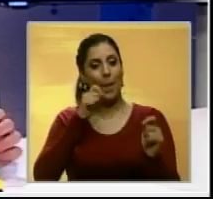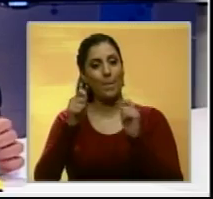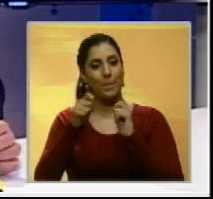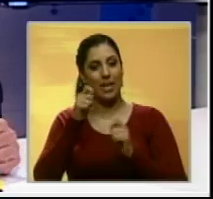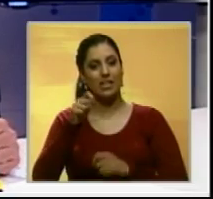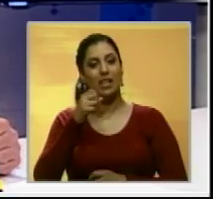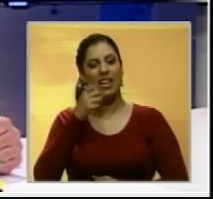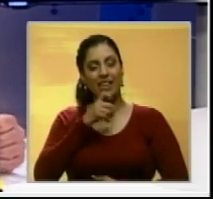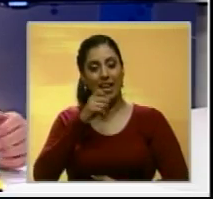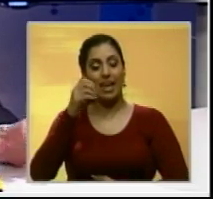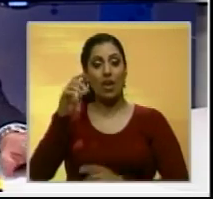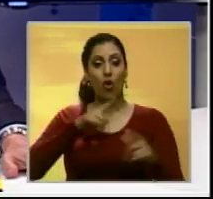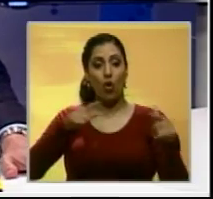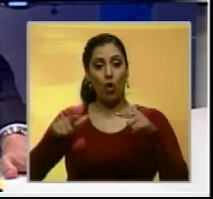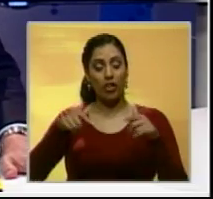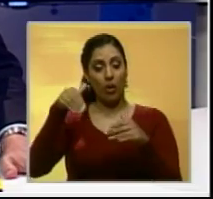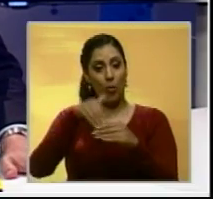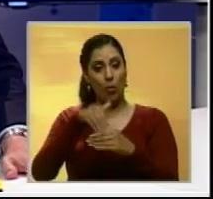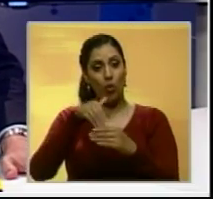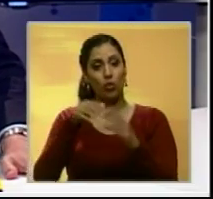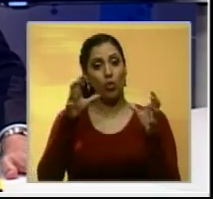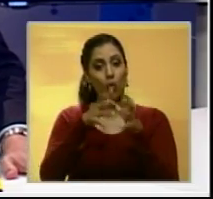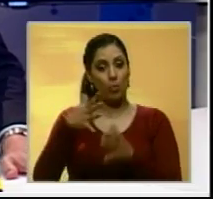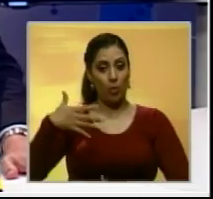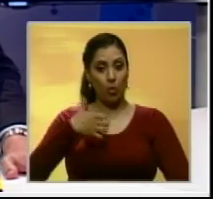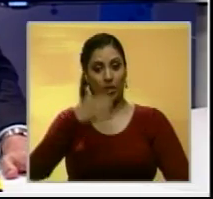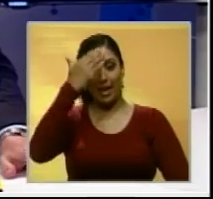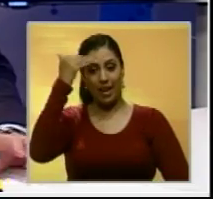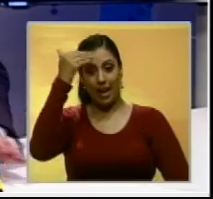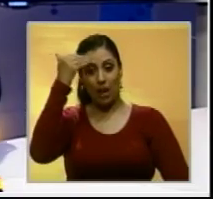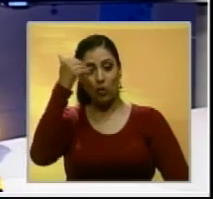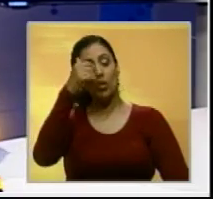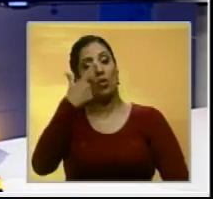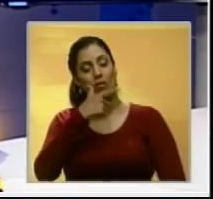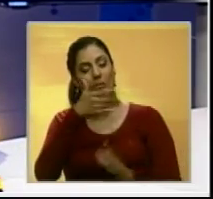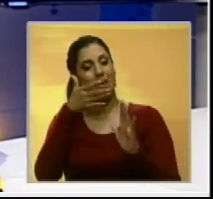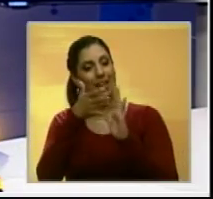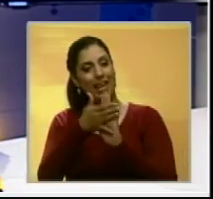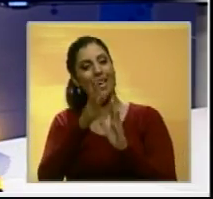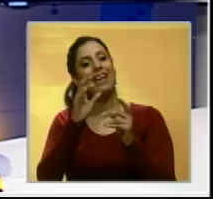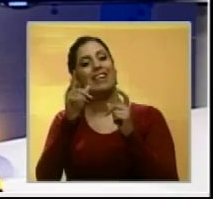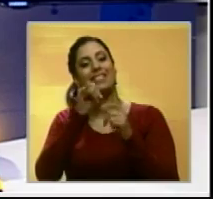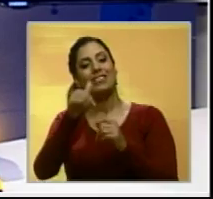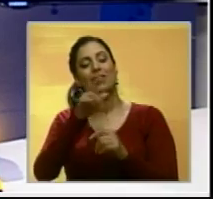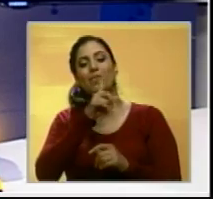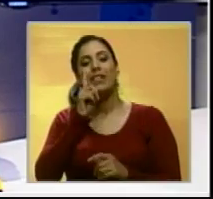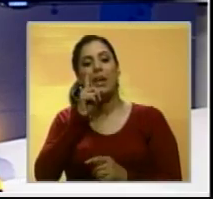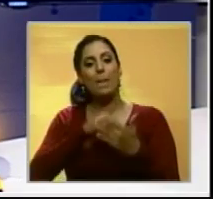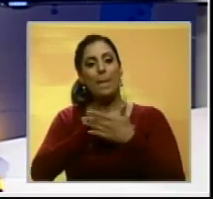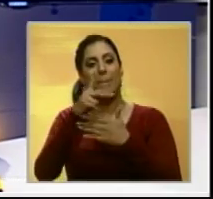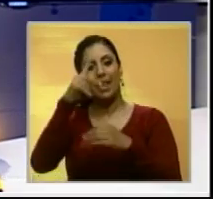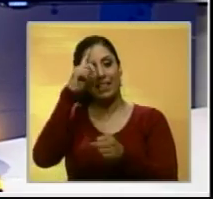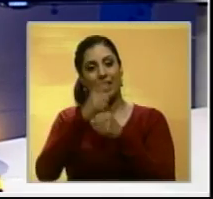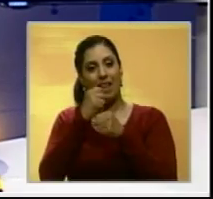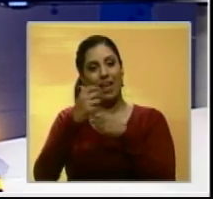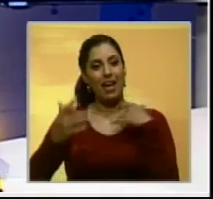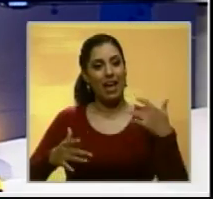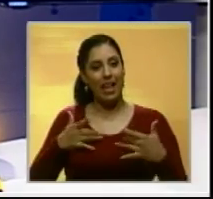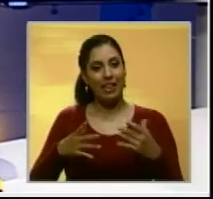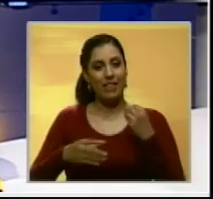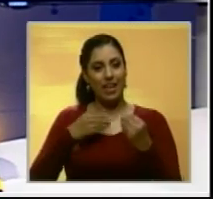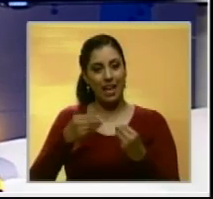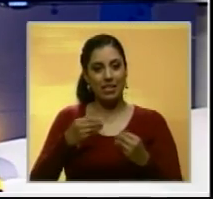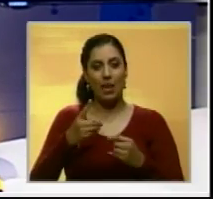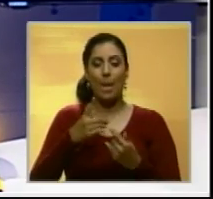prensa que ofrece el coordinador electoral por parte de la MUD, Carlos Ocariz, en torno a lo que ha sido denominado el plan operativo, las actividades a